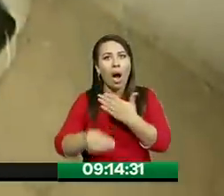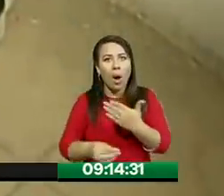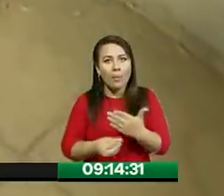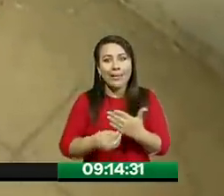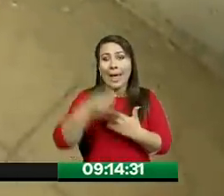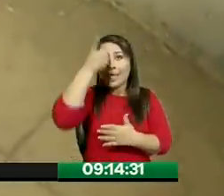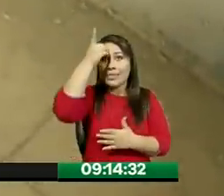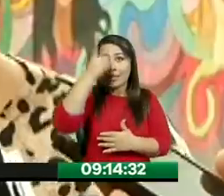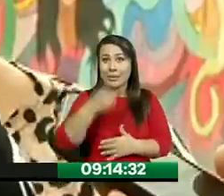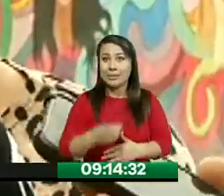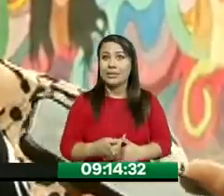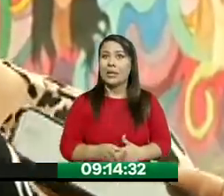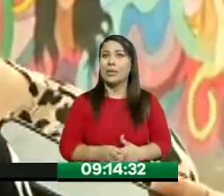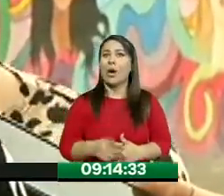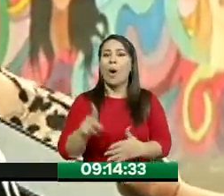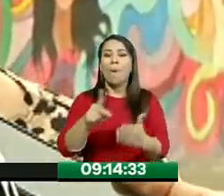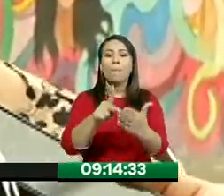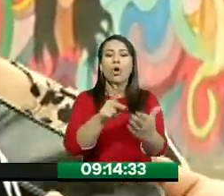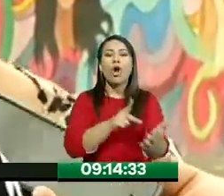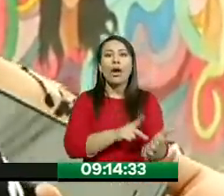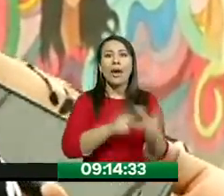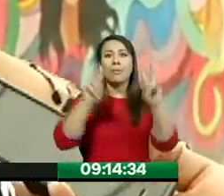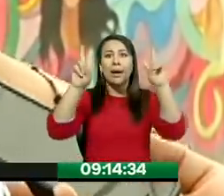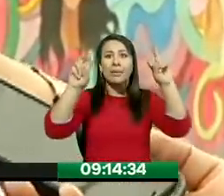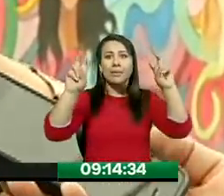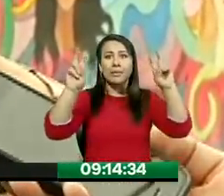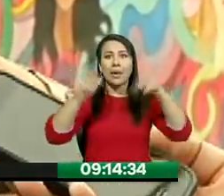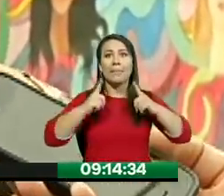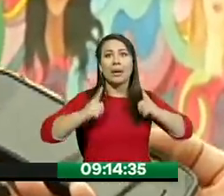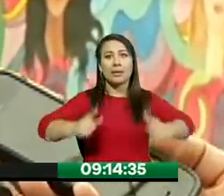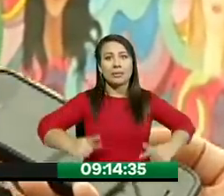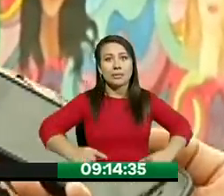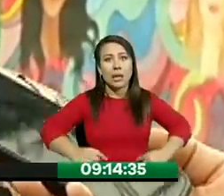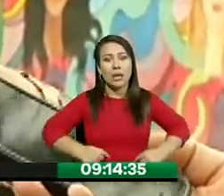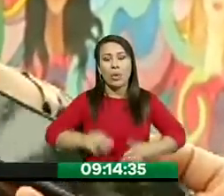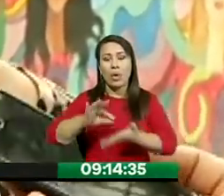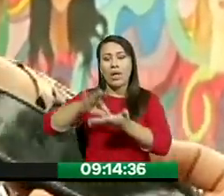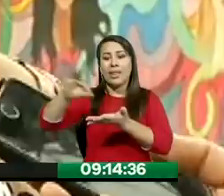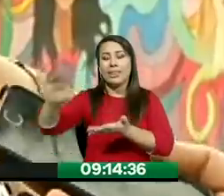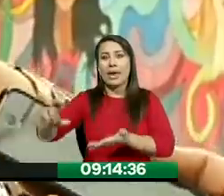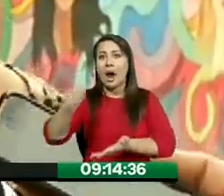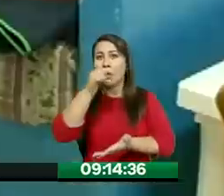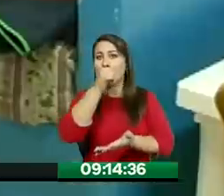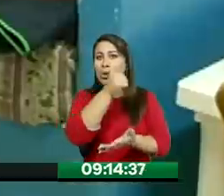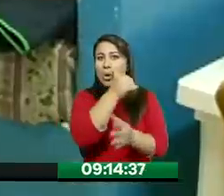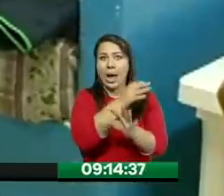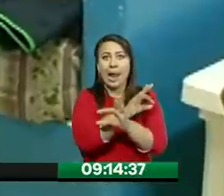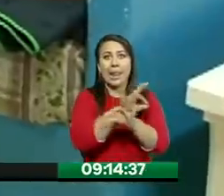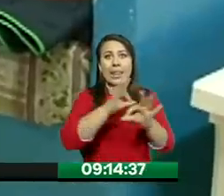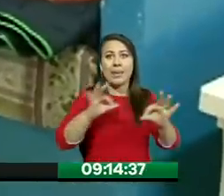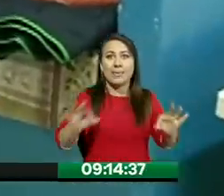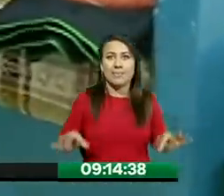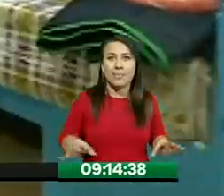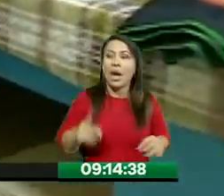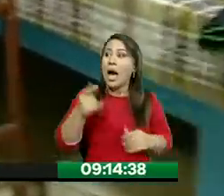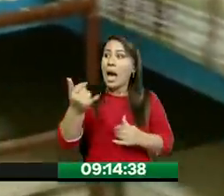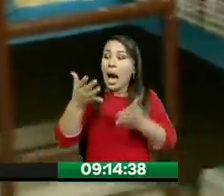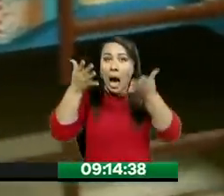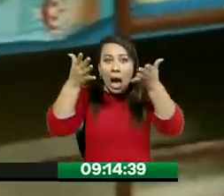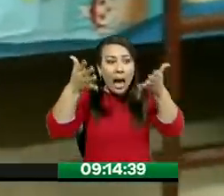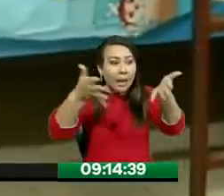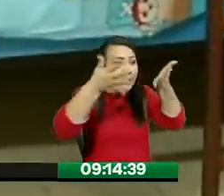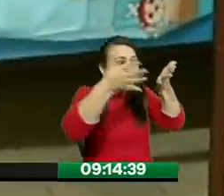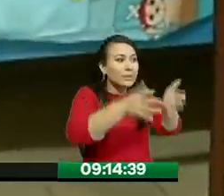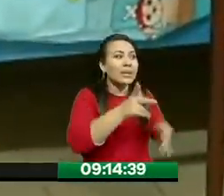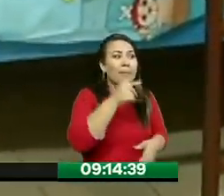diariamente, 2 embarcaciones, un promedio de 15 personas están diariamente trabajando en este sector, ya sea en la mañana, en la tarde,